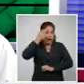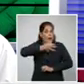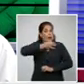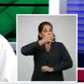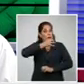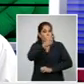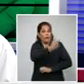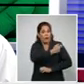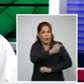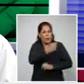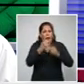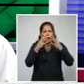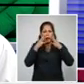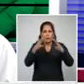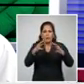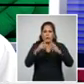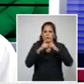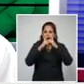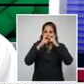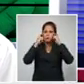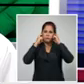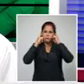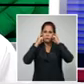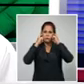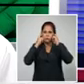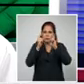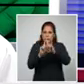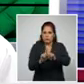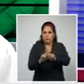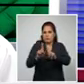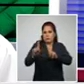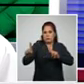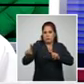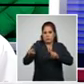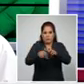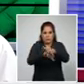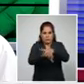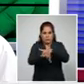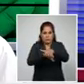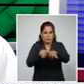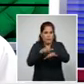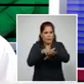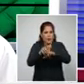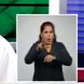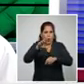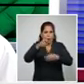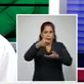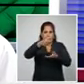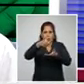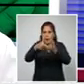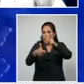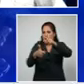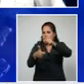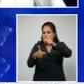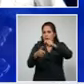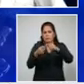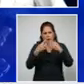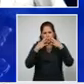más importante es esta, el distanciamiento, las soluciones desinfectantes. Hasta aquí la situación de